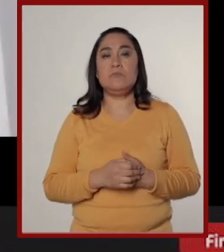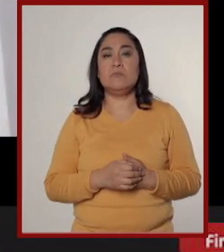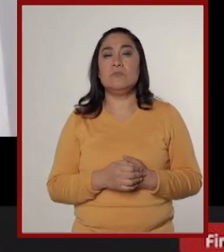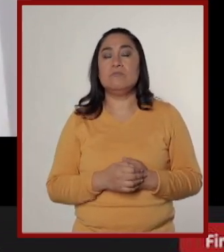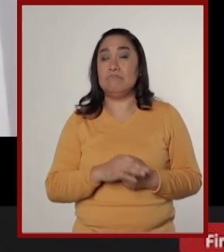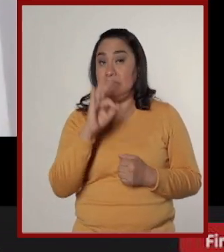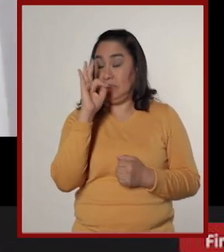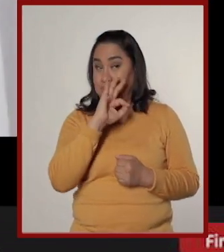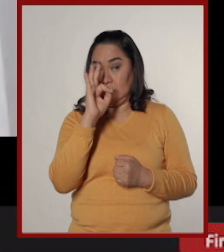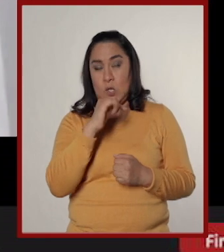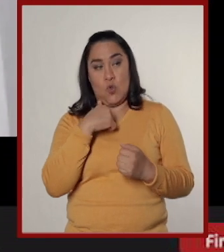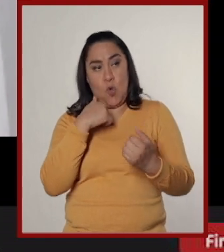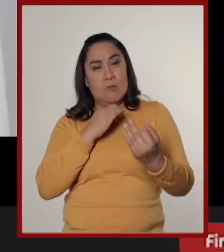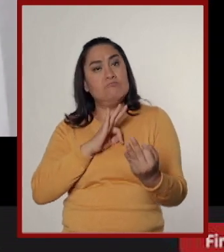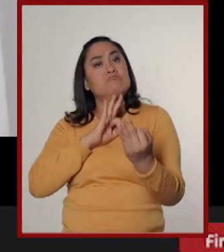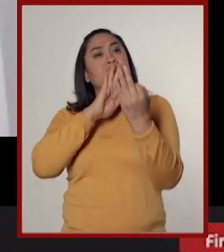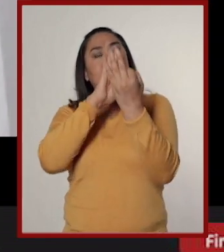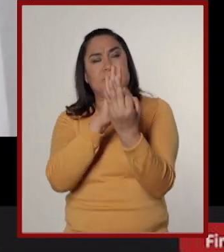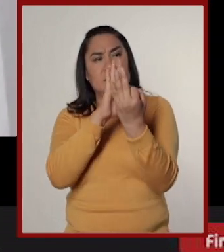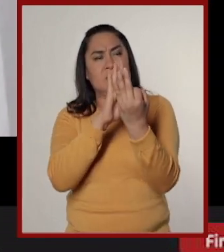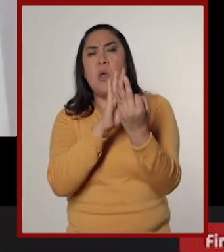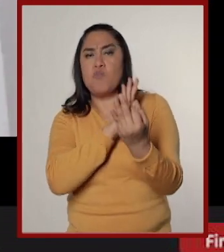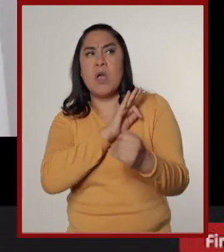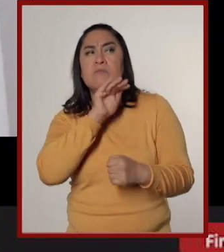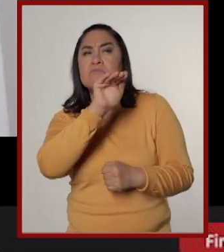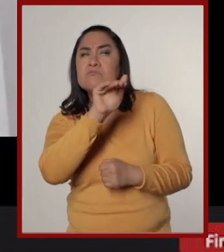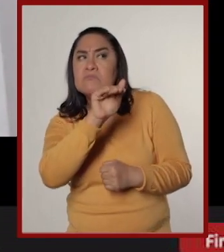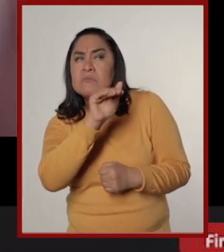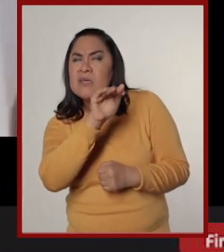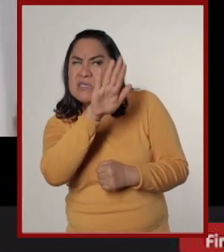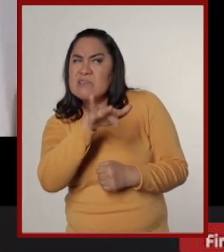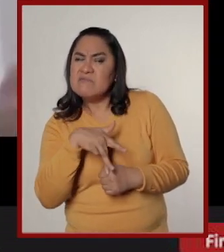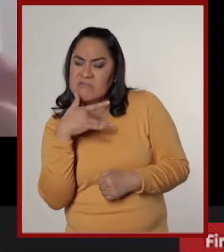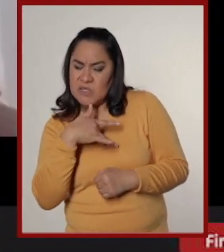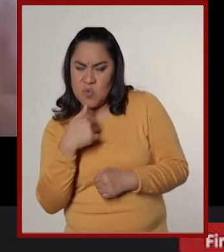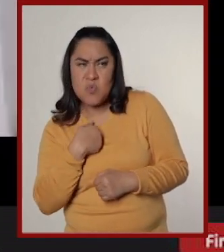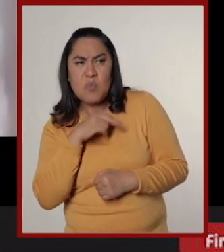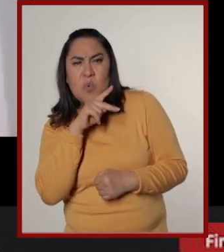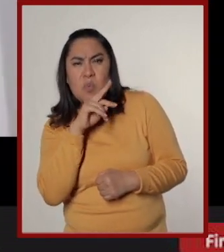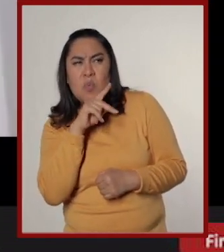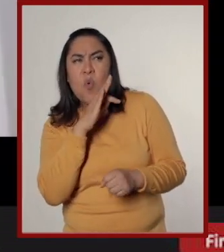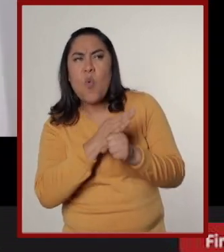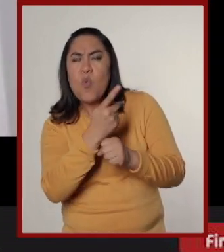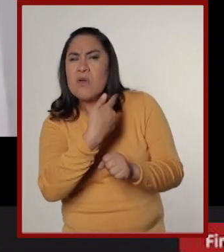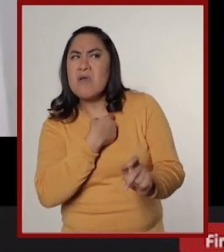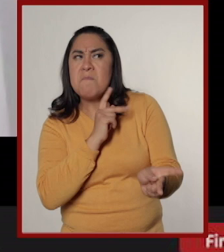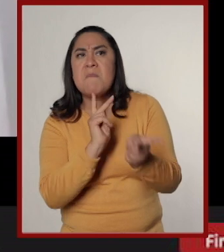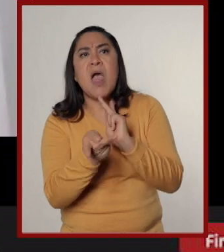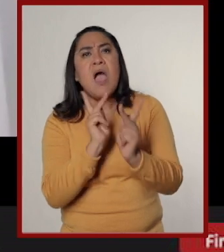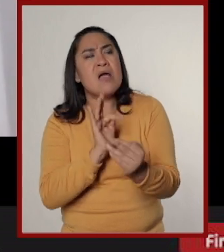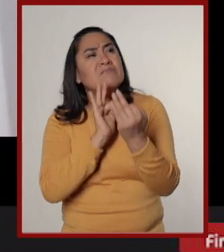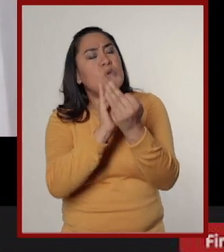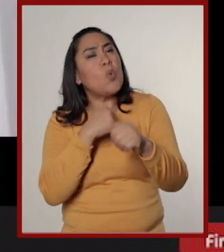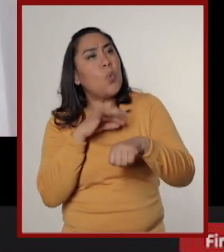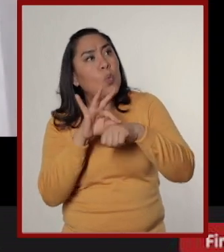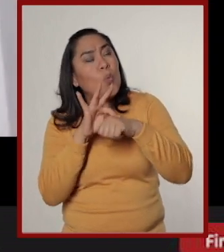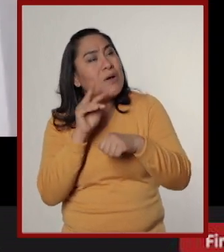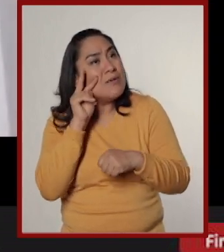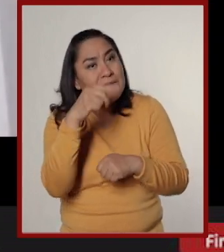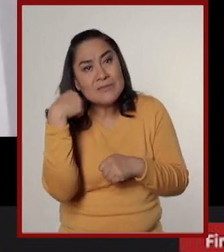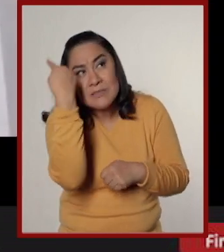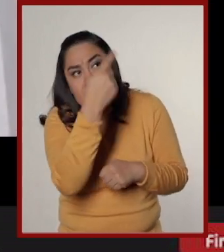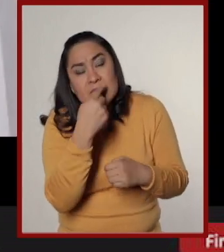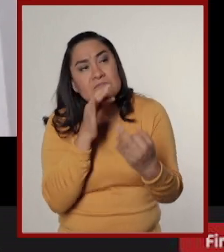atención. Pero si yo no estoy cara a cara y me puedo voltear para el otro lado y puedo quitar el video, quitar el